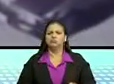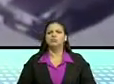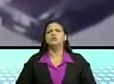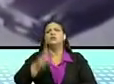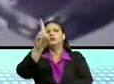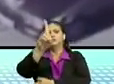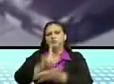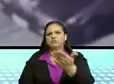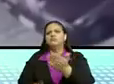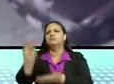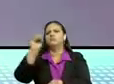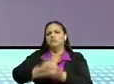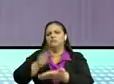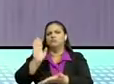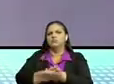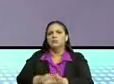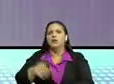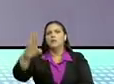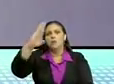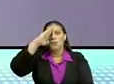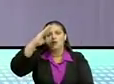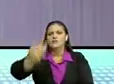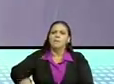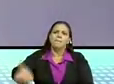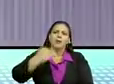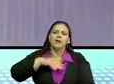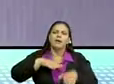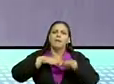también queremos el respaldo de la policía que haga